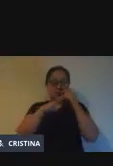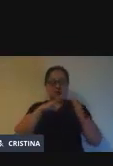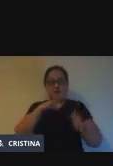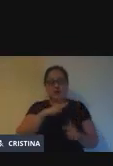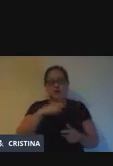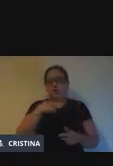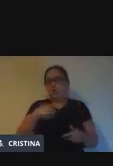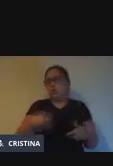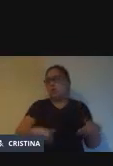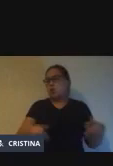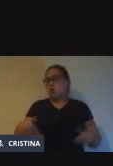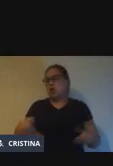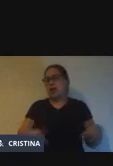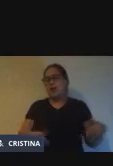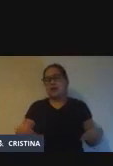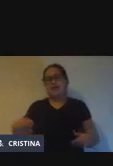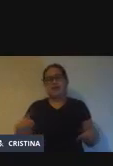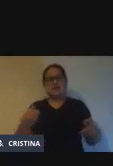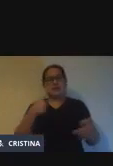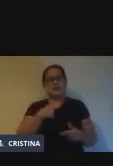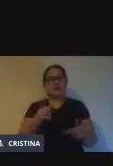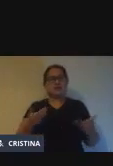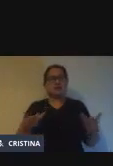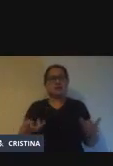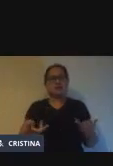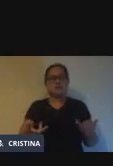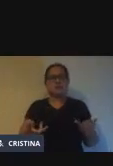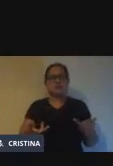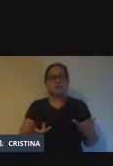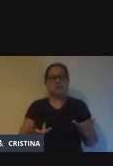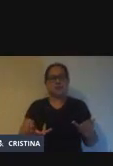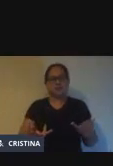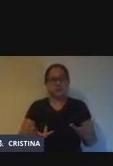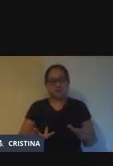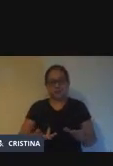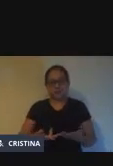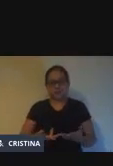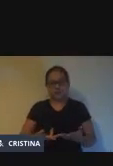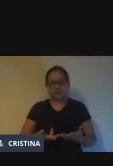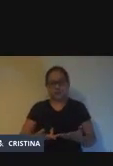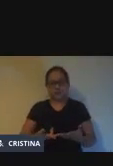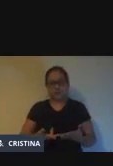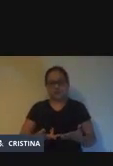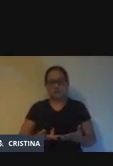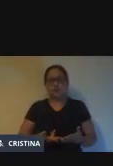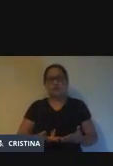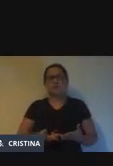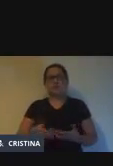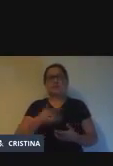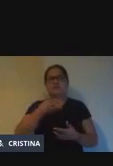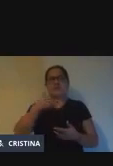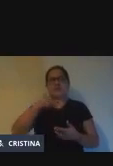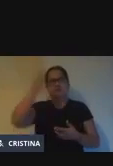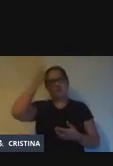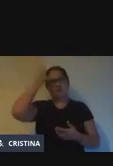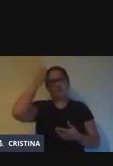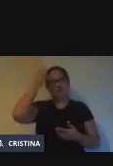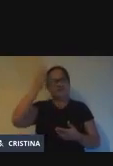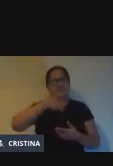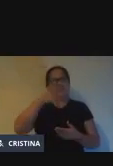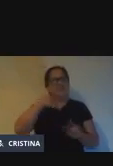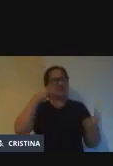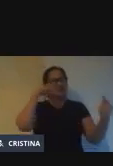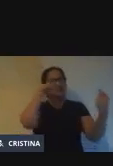disgusto, una situación que me genera un conflicto psíquico con mi